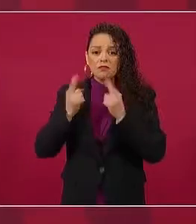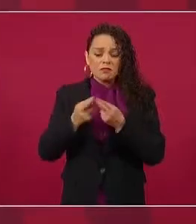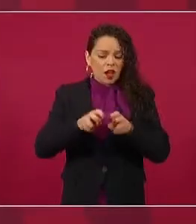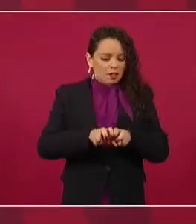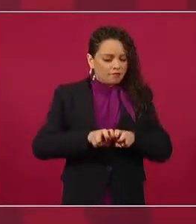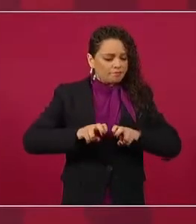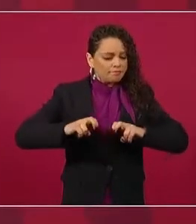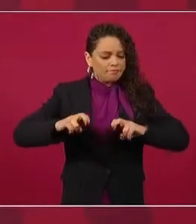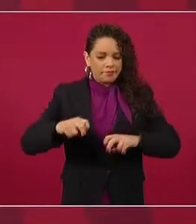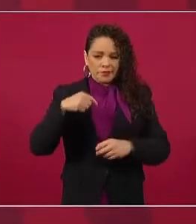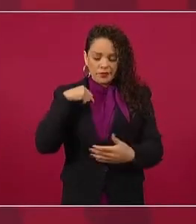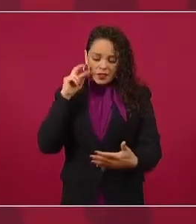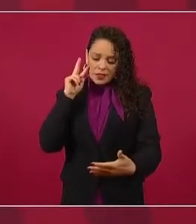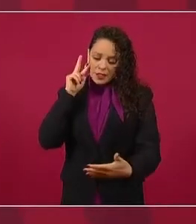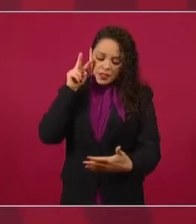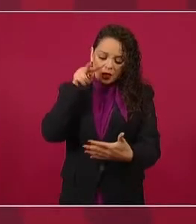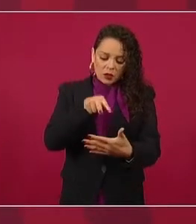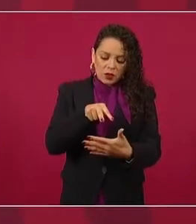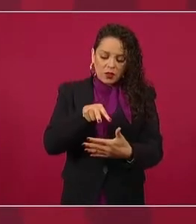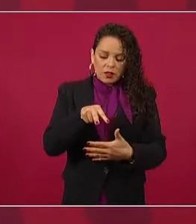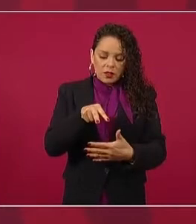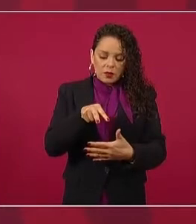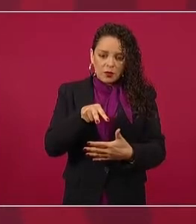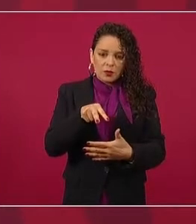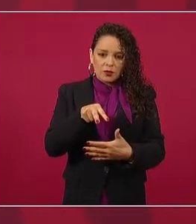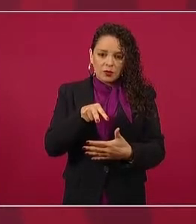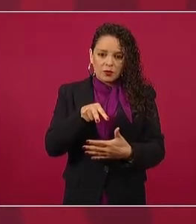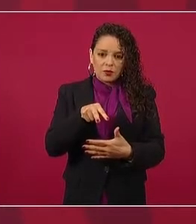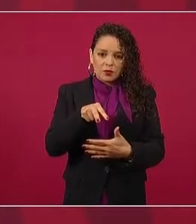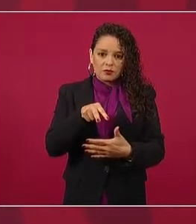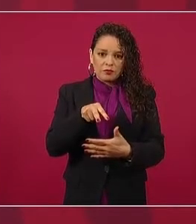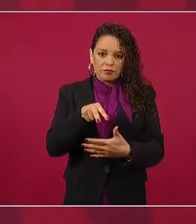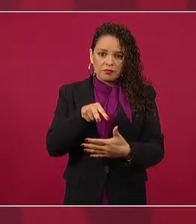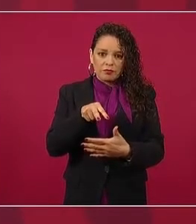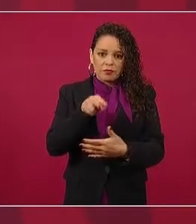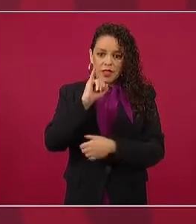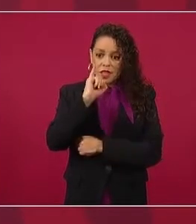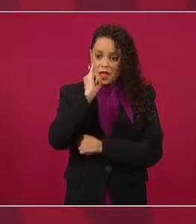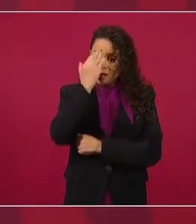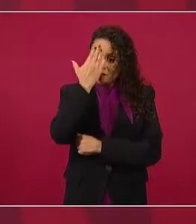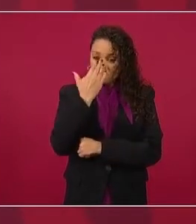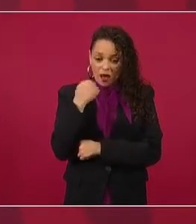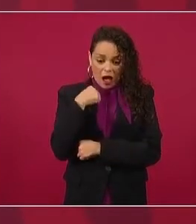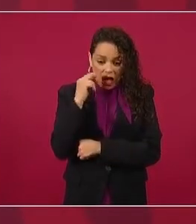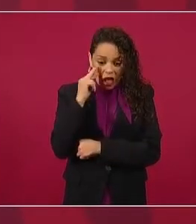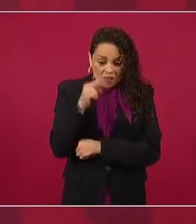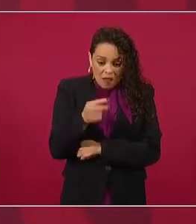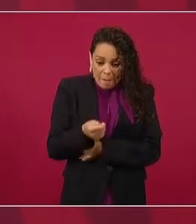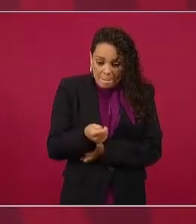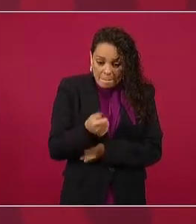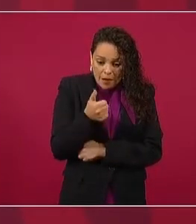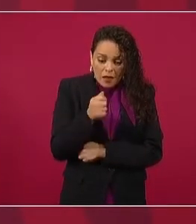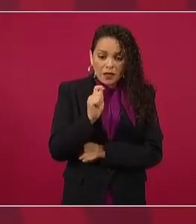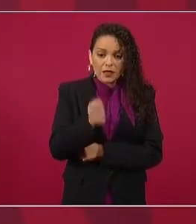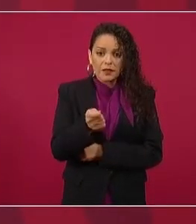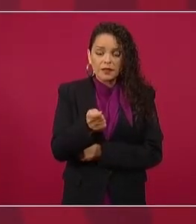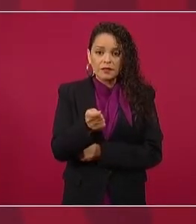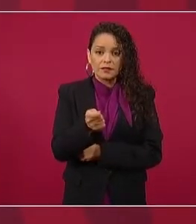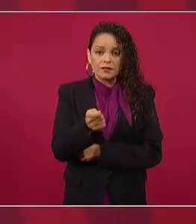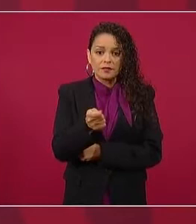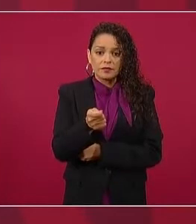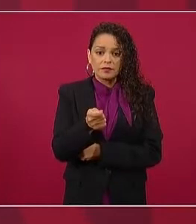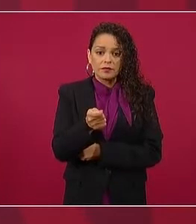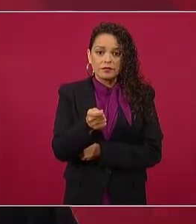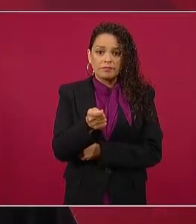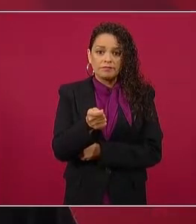que ve uno, las primeras imágenes, tienen que